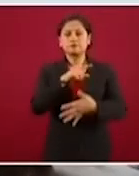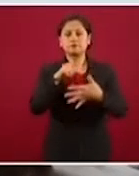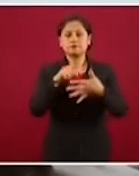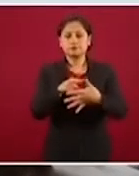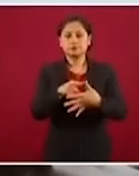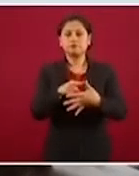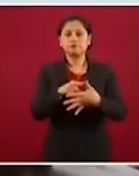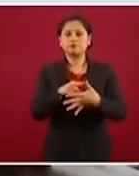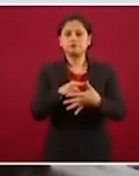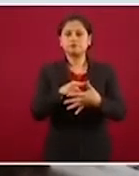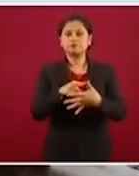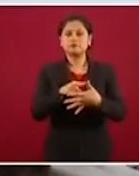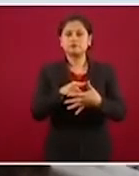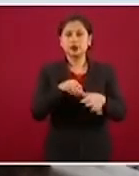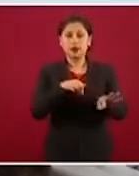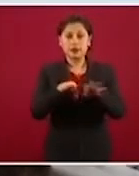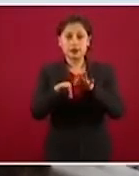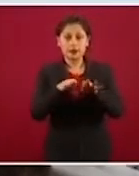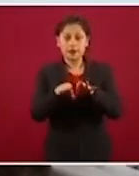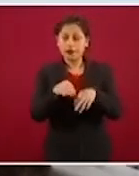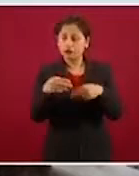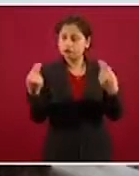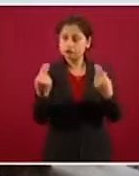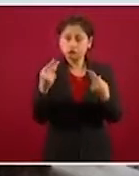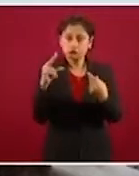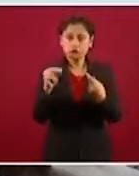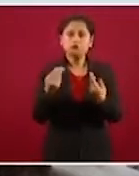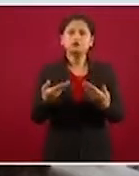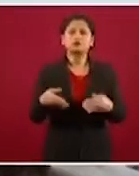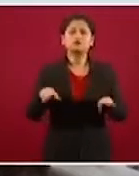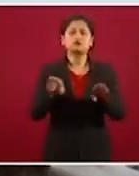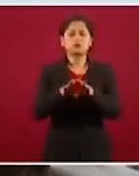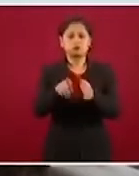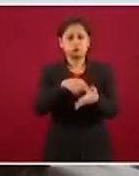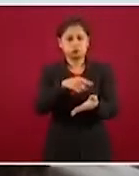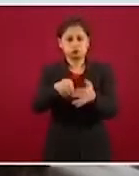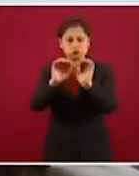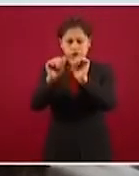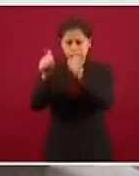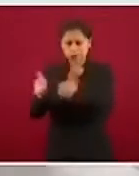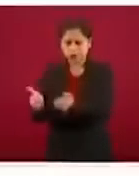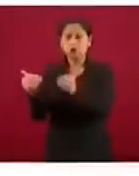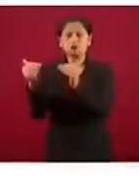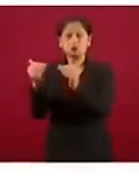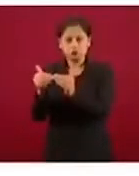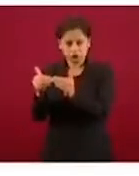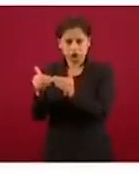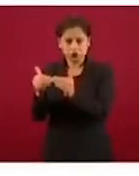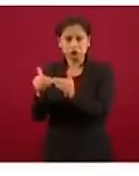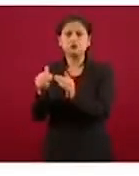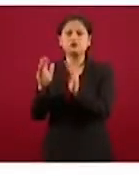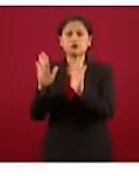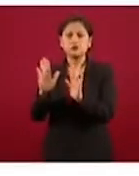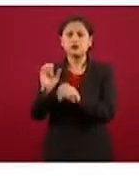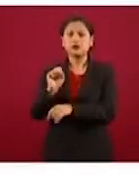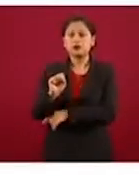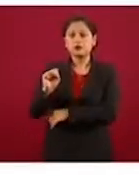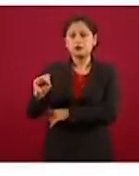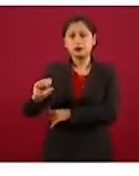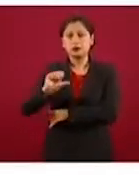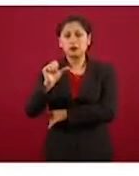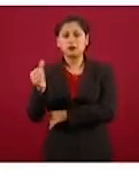actividades no esenciales y el resguardo domiciliario corresponsable la secretaría de salud en acuerdo con las secretarías de economía